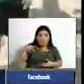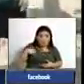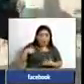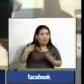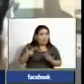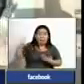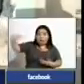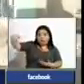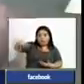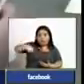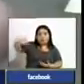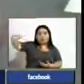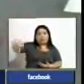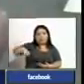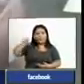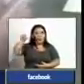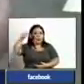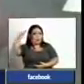de remesas.